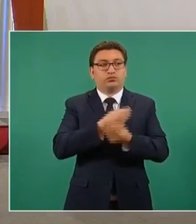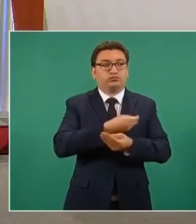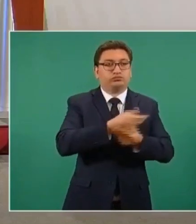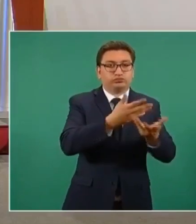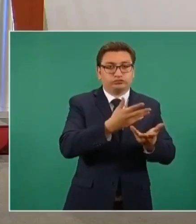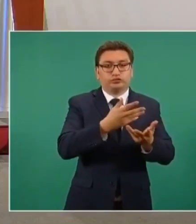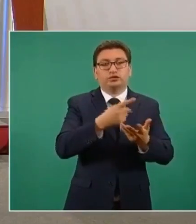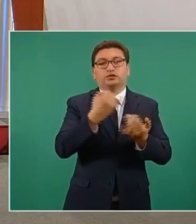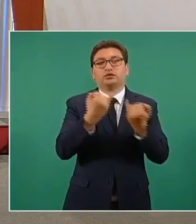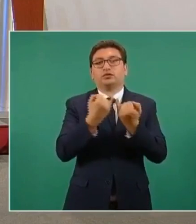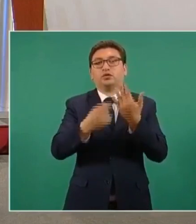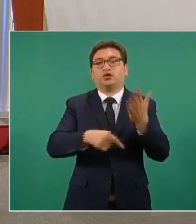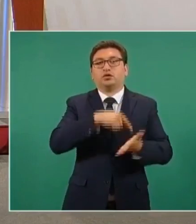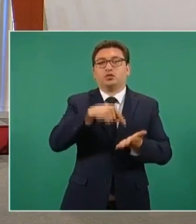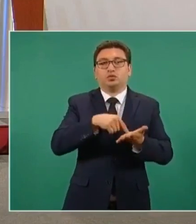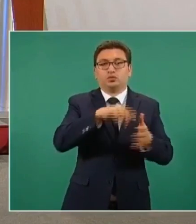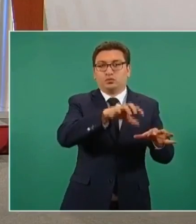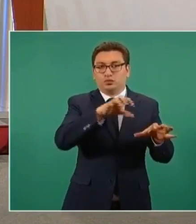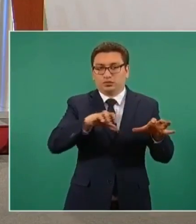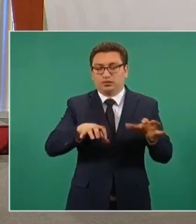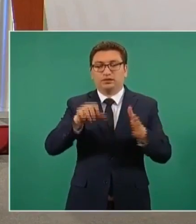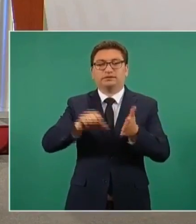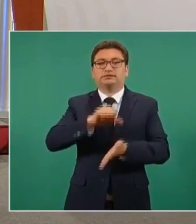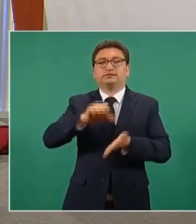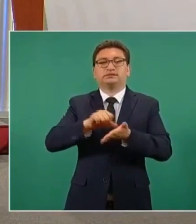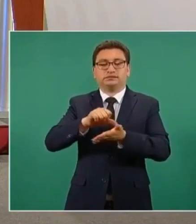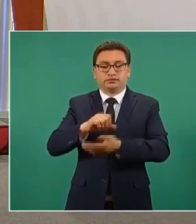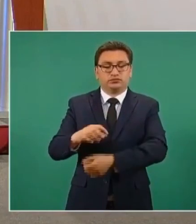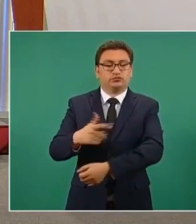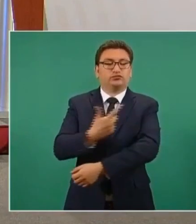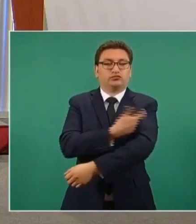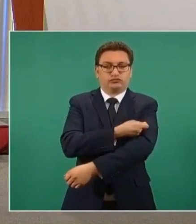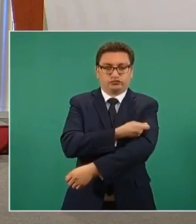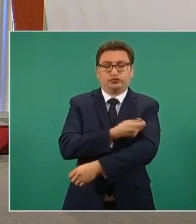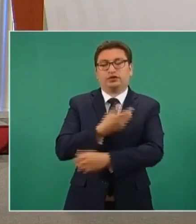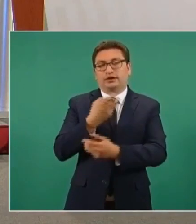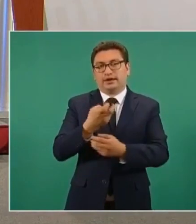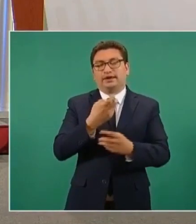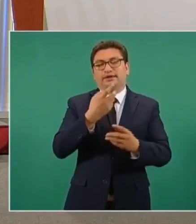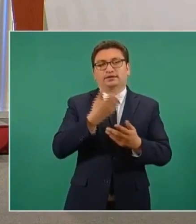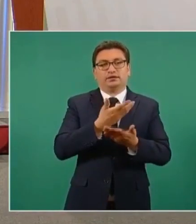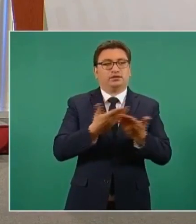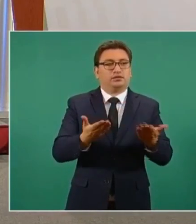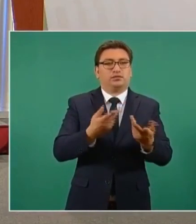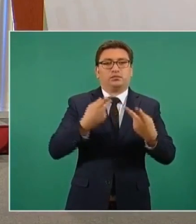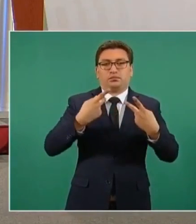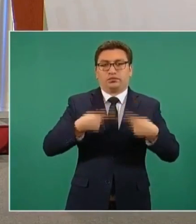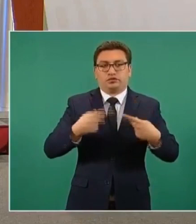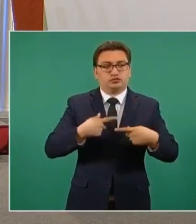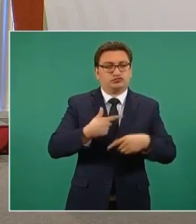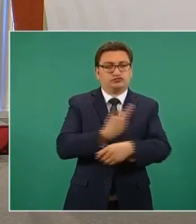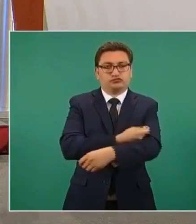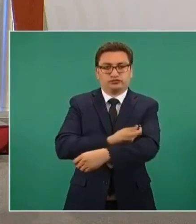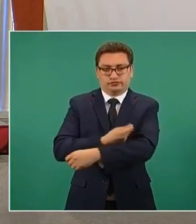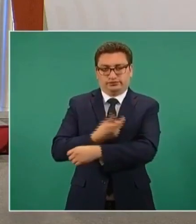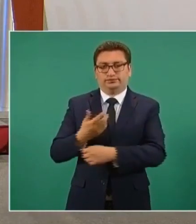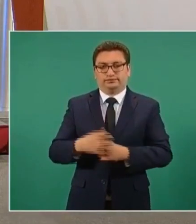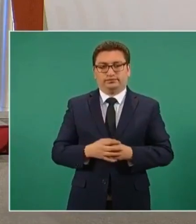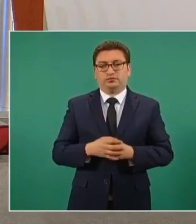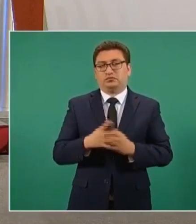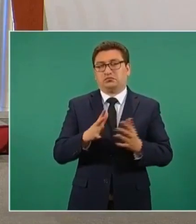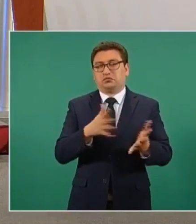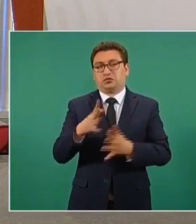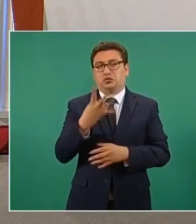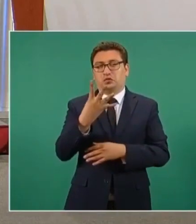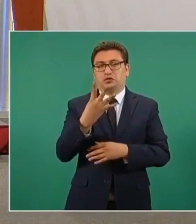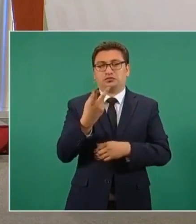distribuyan a las localidades, a los centros de vacunación y se pongan ya a disposición del personal vacunador. 4 días